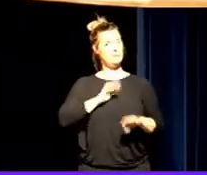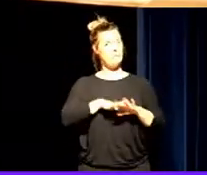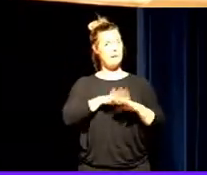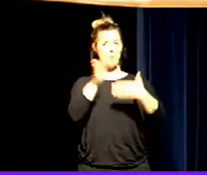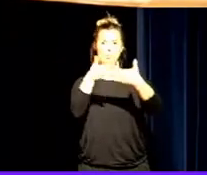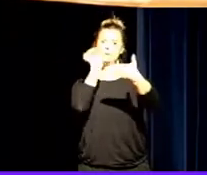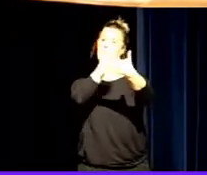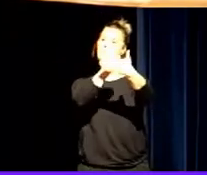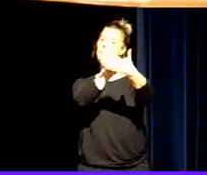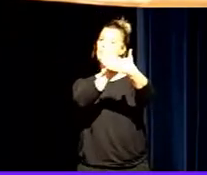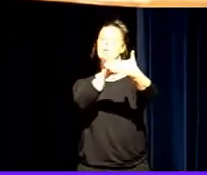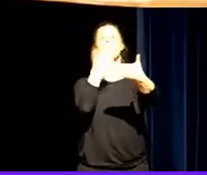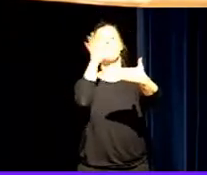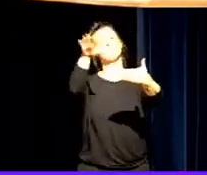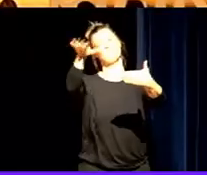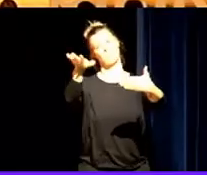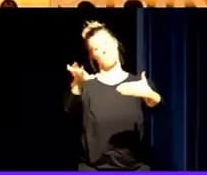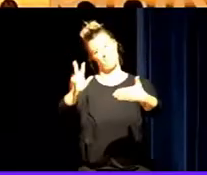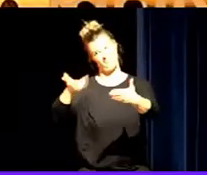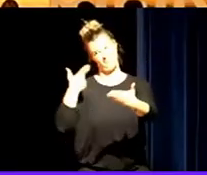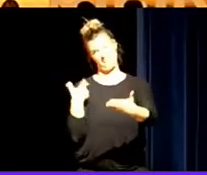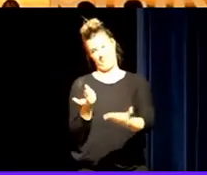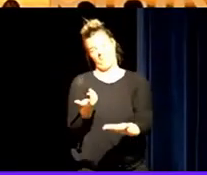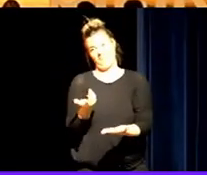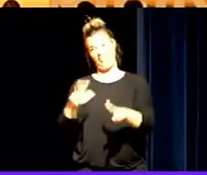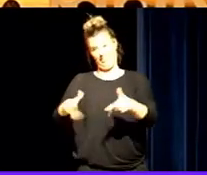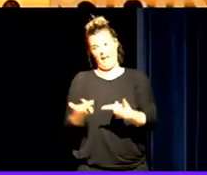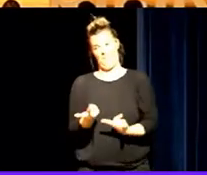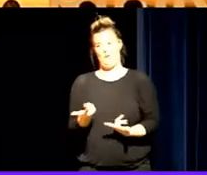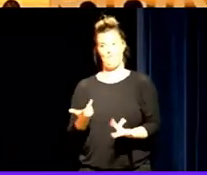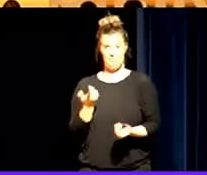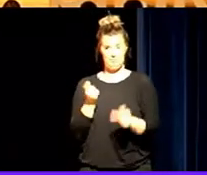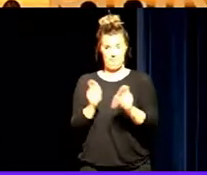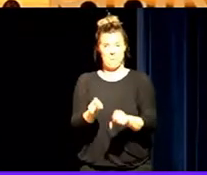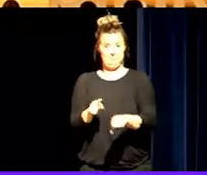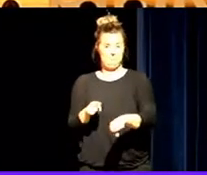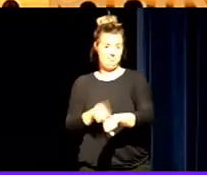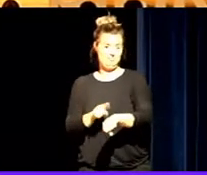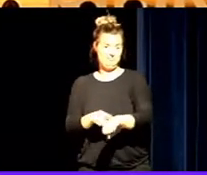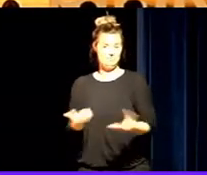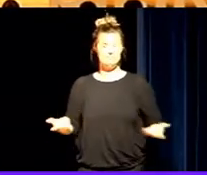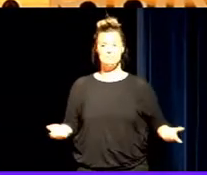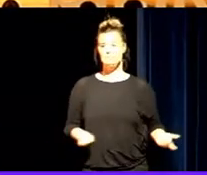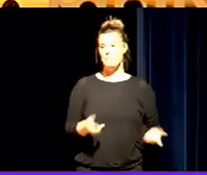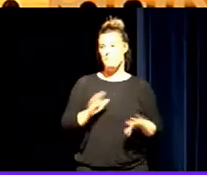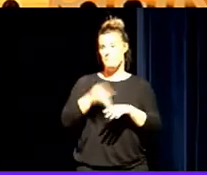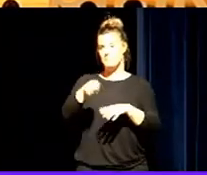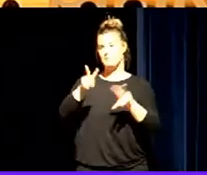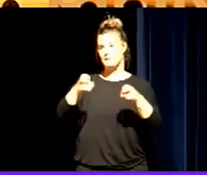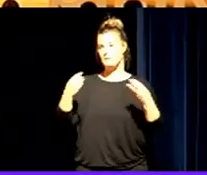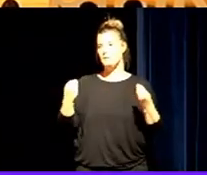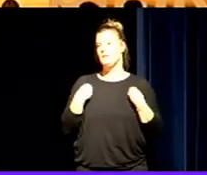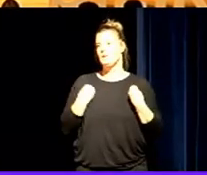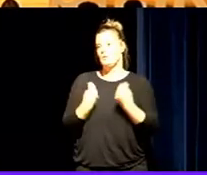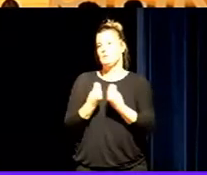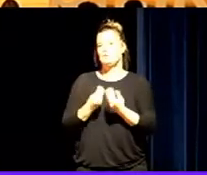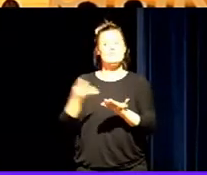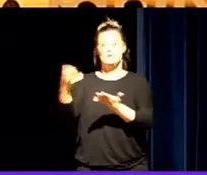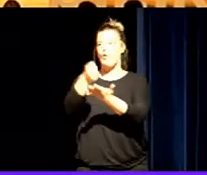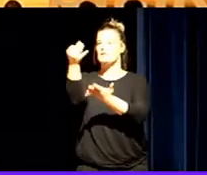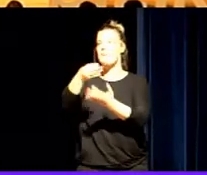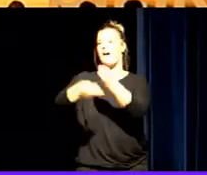y decirles, oye, hazme un hueco para esto de la convivencia. Yo creo que todo el mundo deberíamos hacer un TikTok,